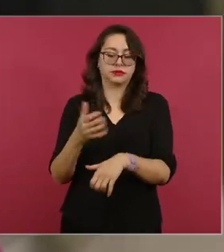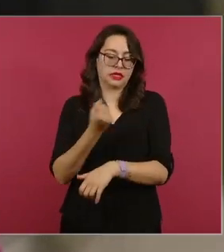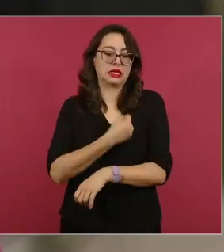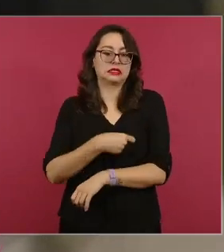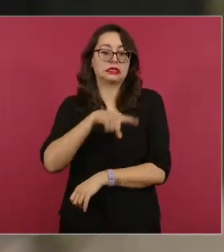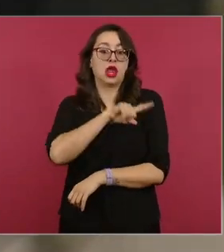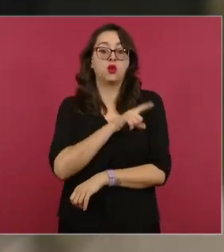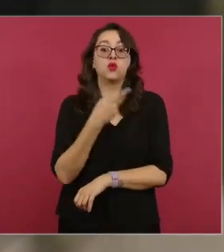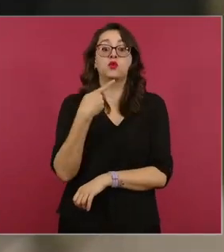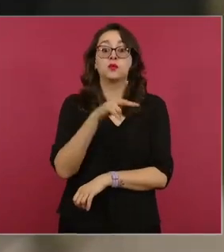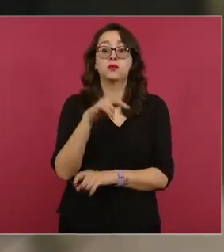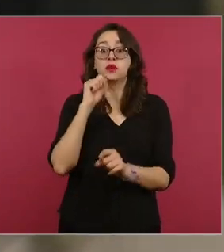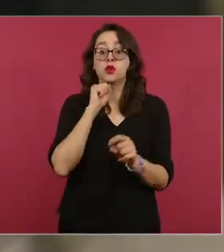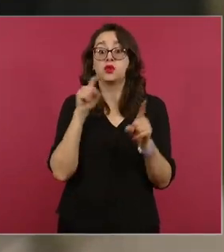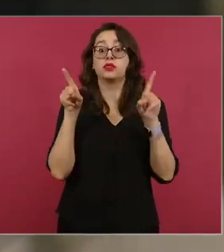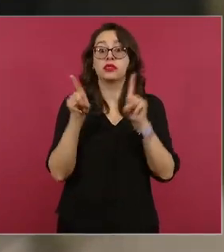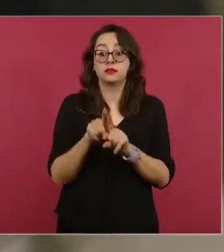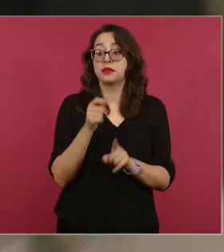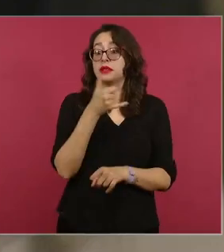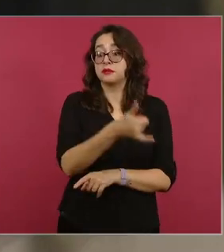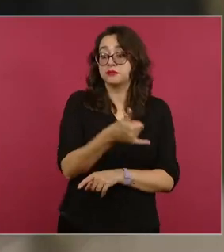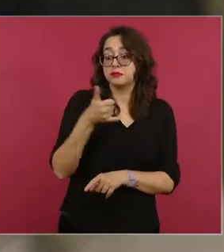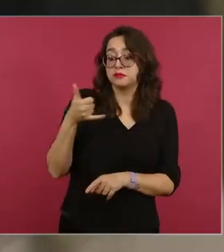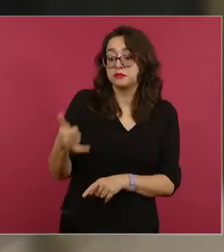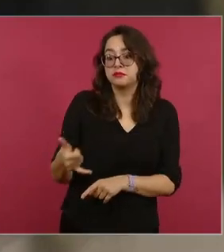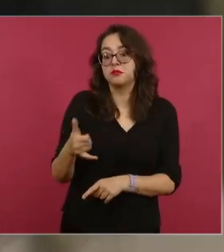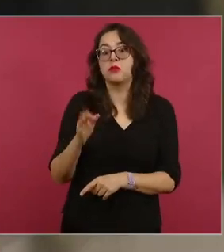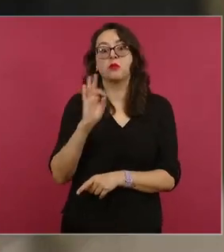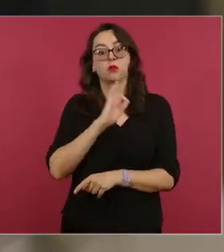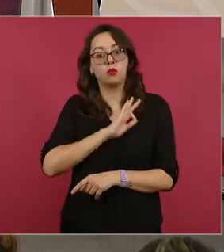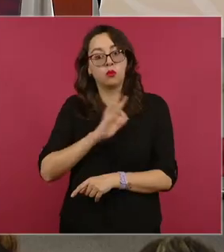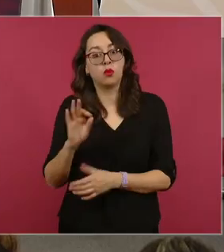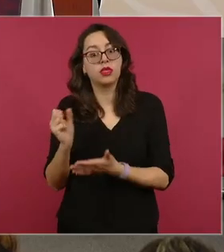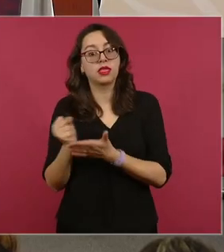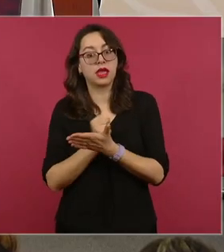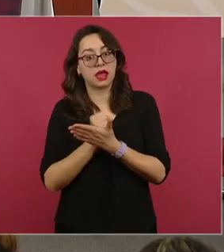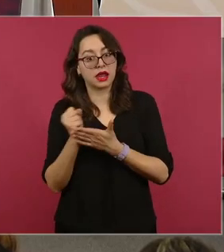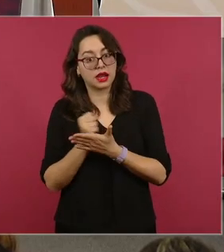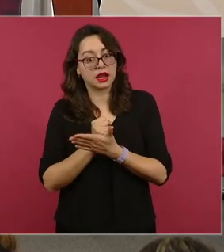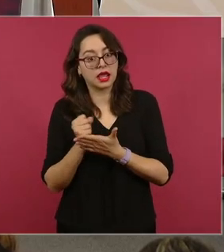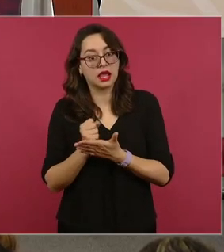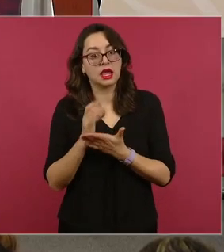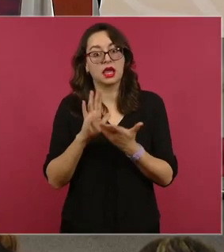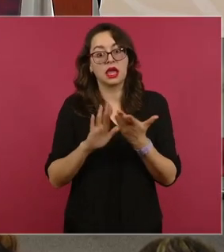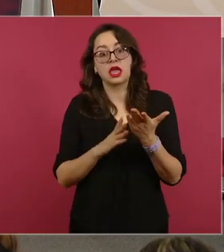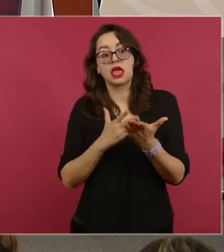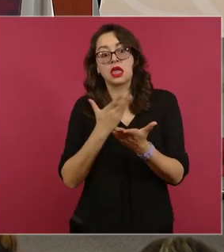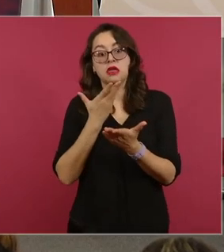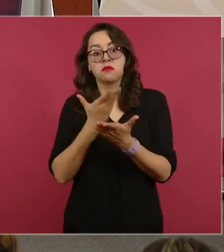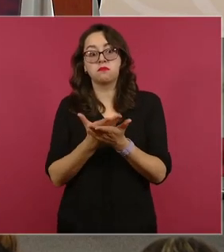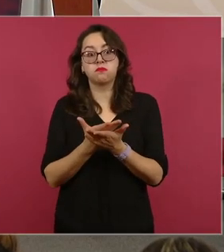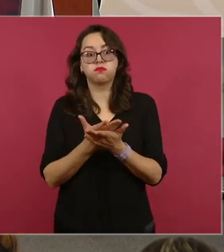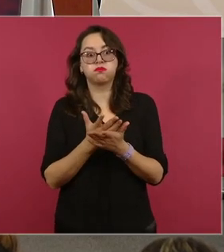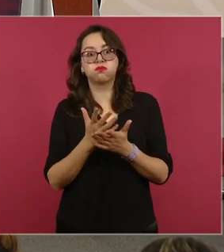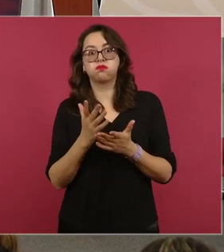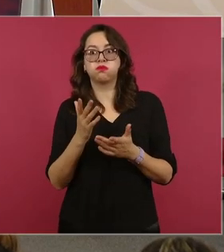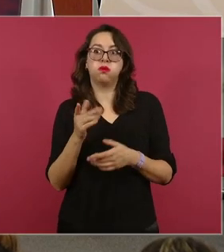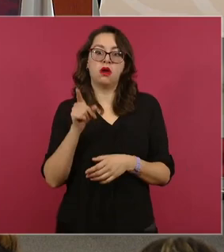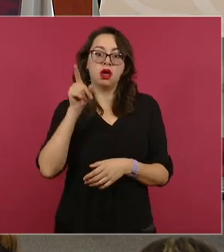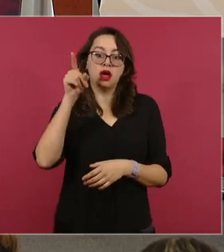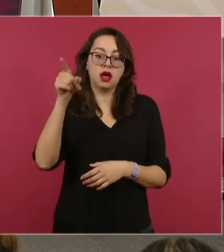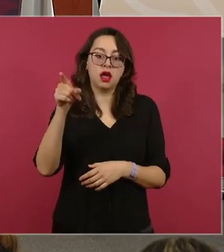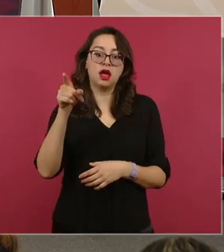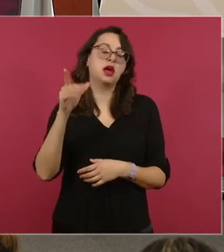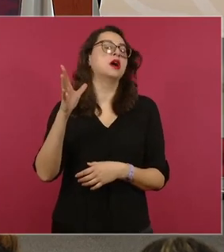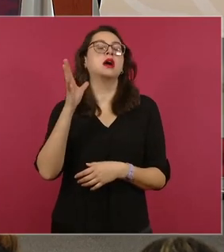inclusive existía algún documento, una minuta, una propuesta, así lo dijo en la conferencia matutina, que existía